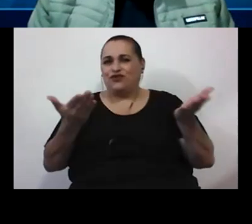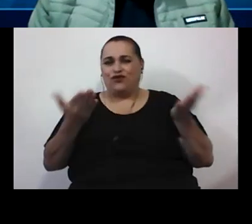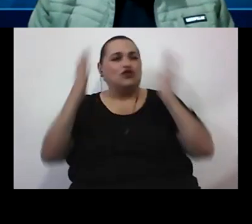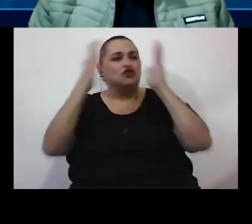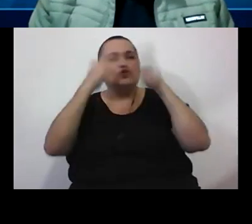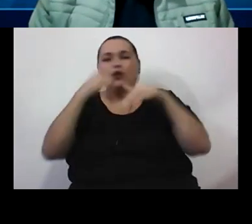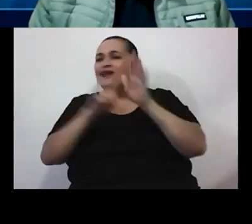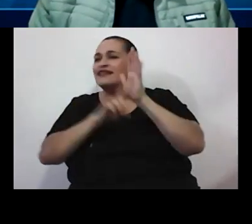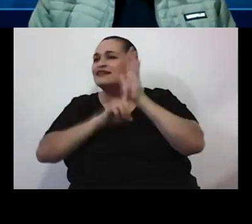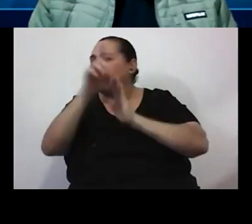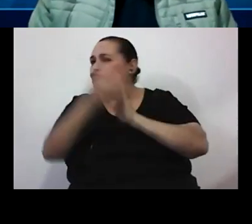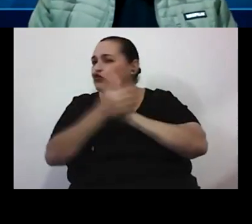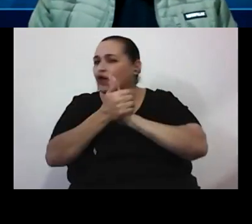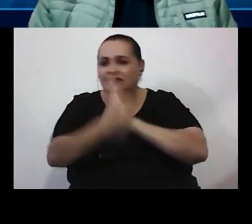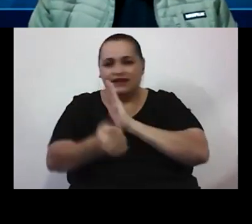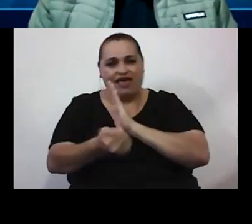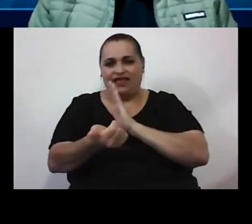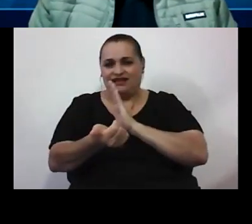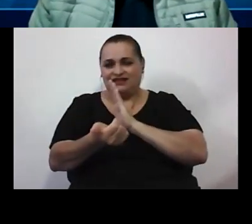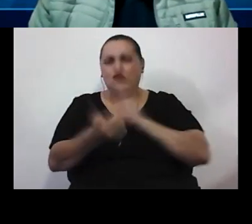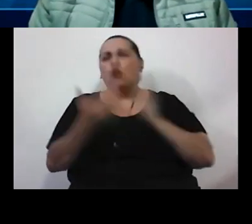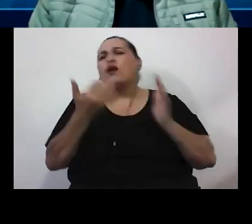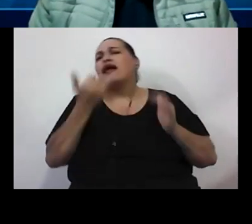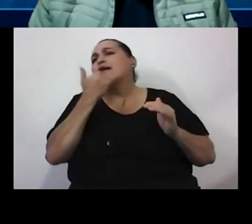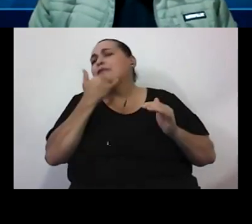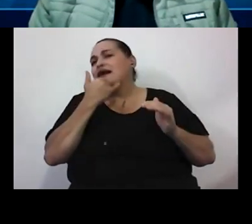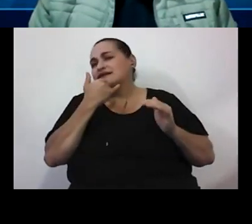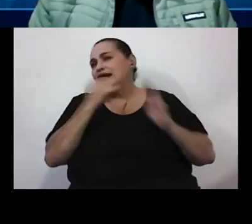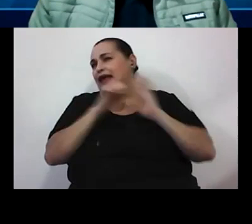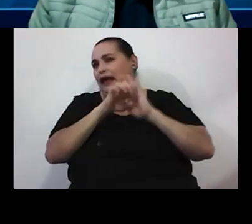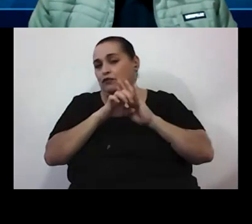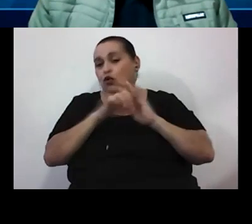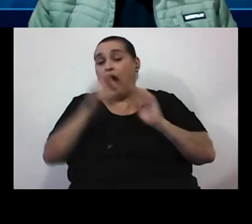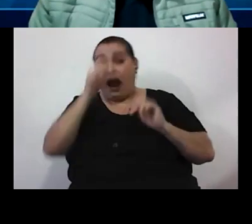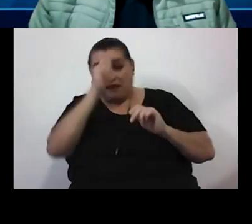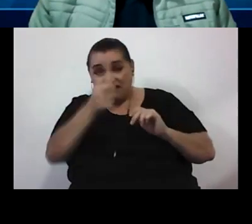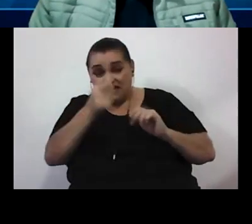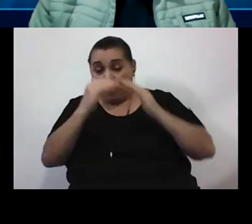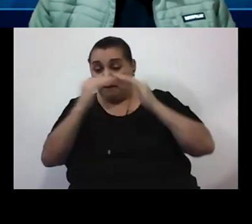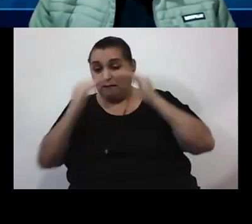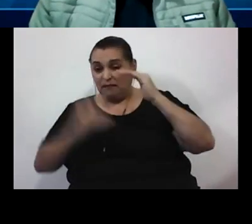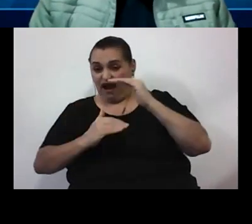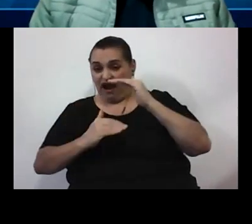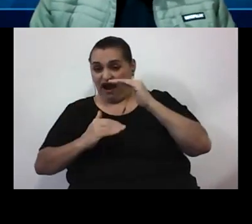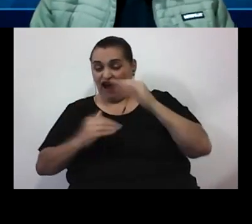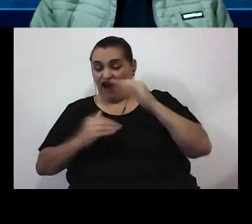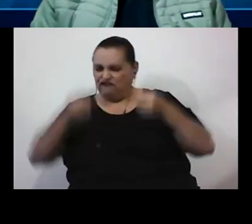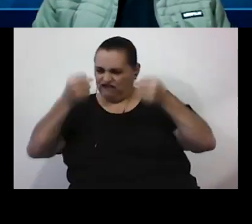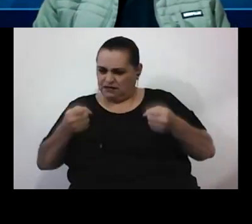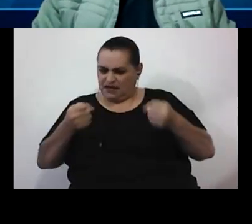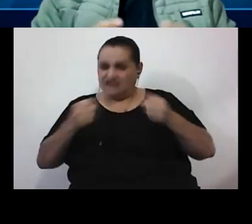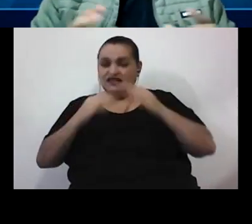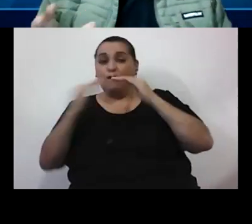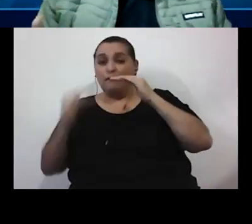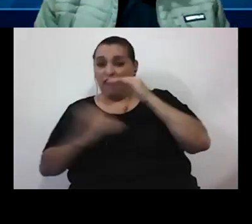desarrollo de una habilidad. ¿O qué pasaría si la amabilidad fuera baja y la firmeza fuera baja?